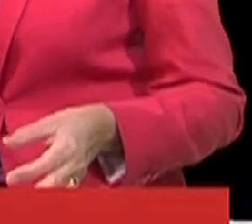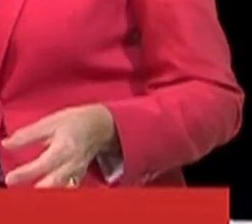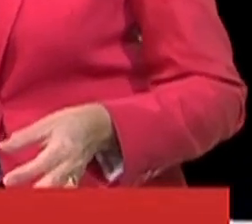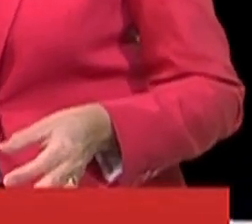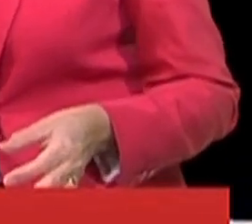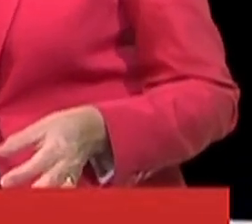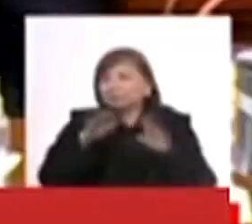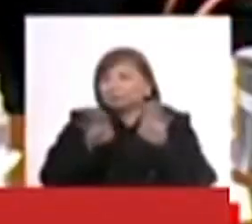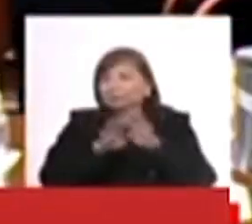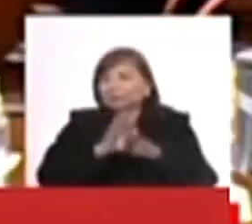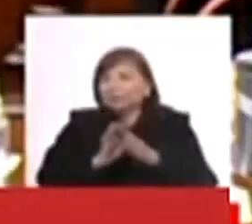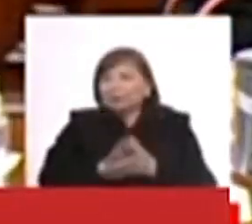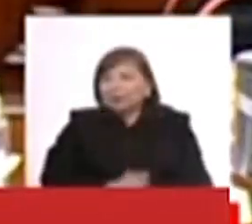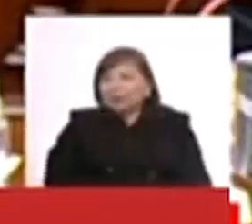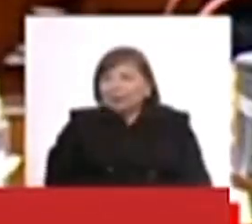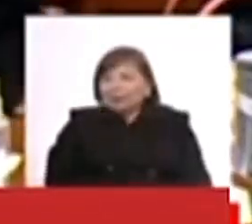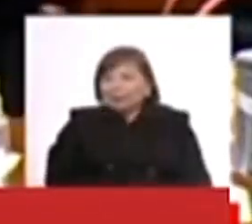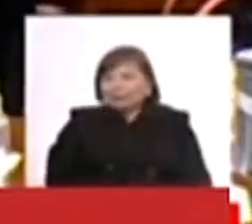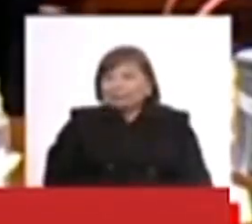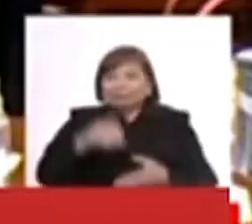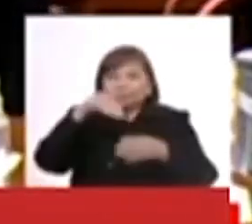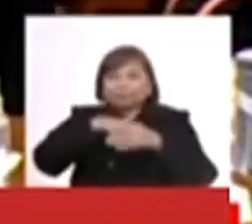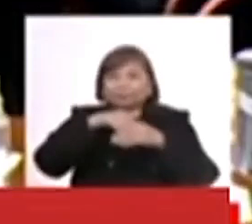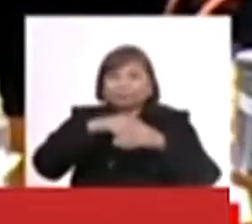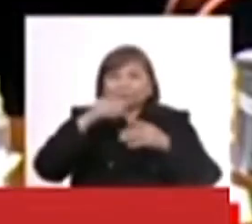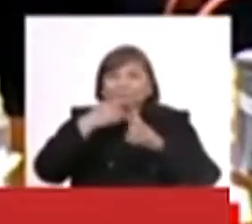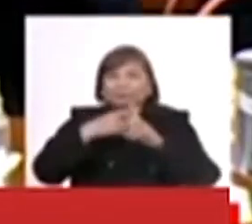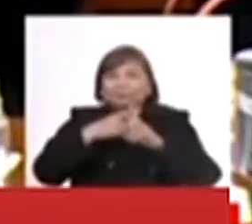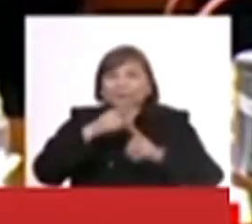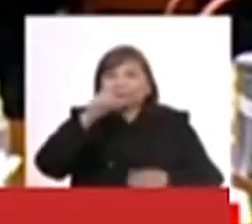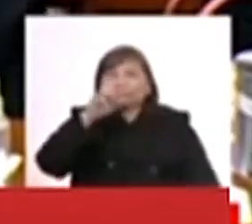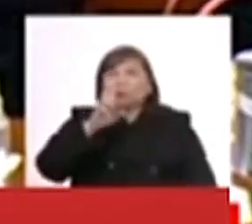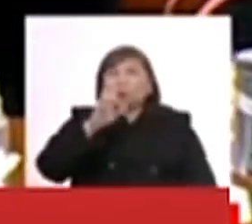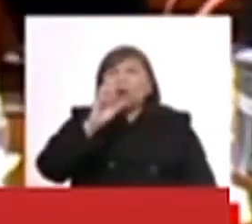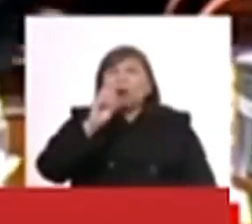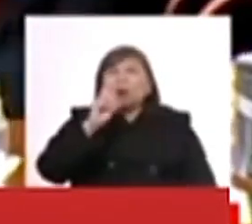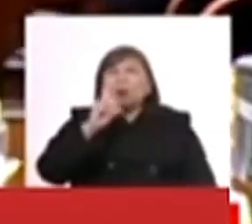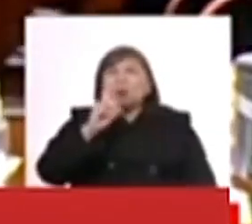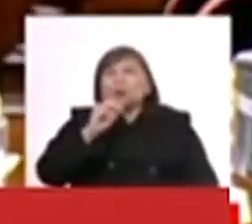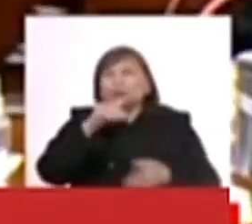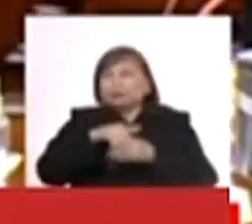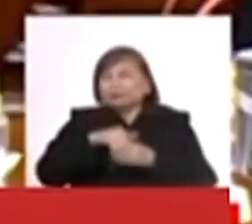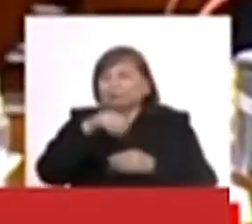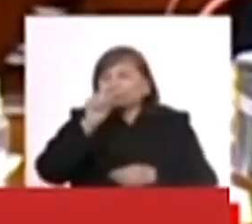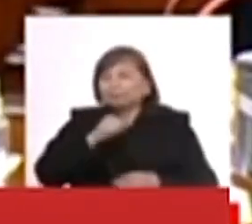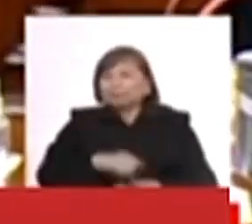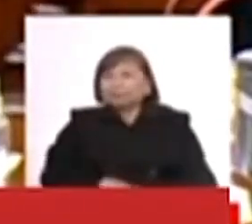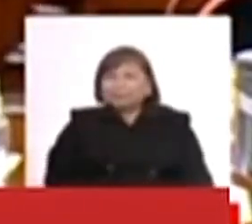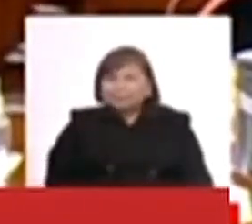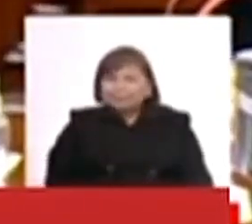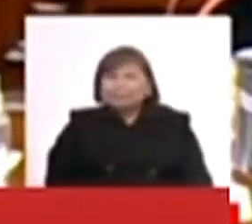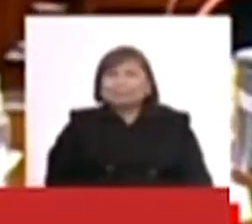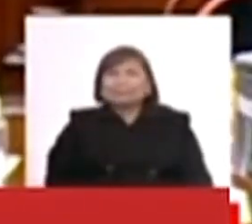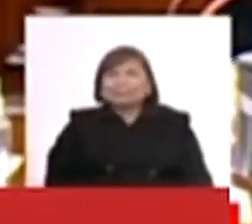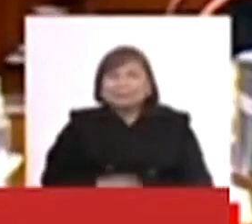vicepresidenta Dina Boluarte como presidenta. Con 101 de 130 votos a favor, fue aprobada la vacancia de